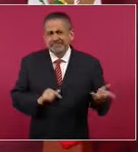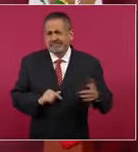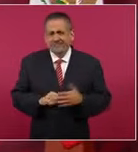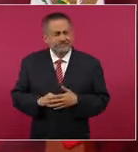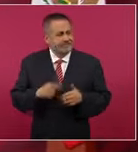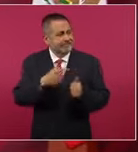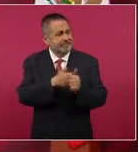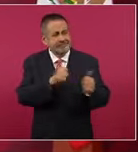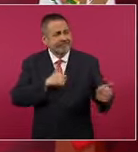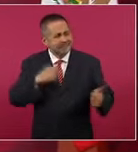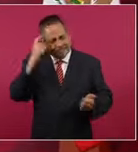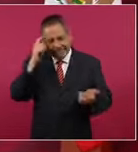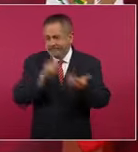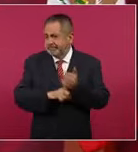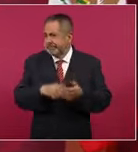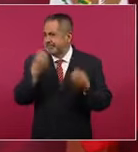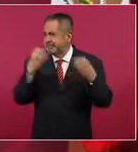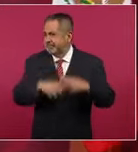retrógrada.